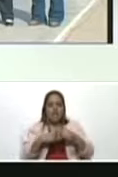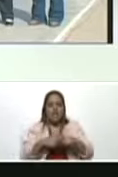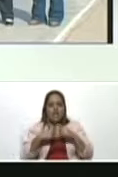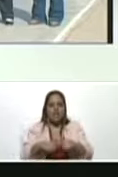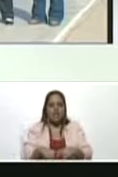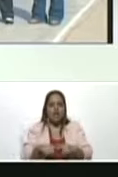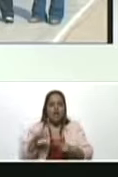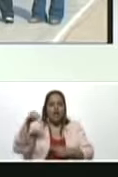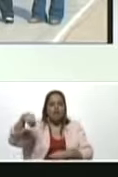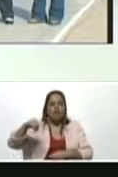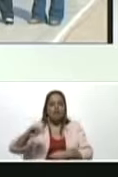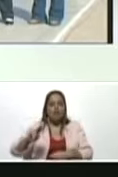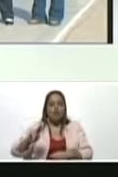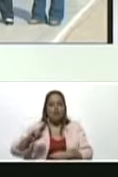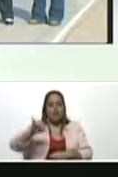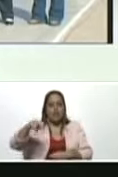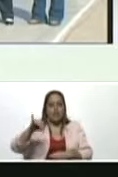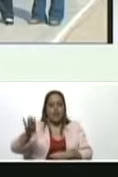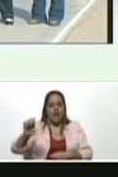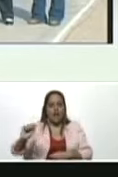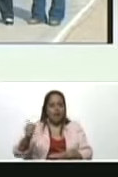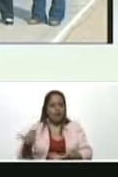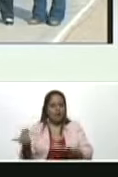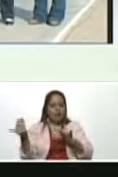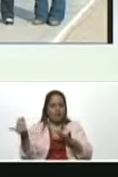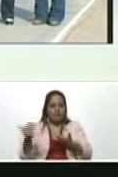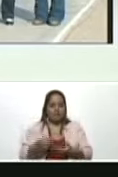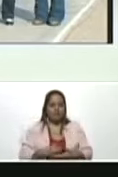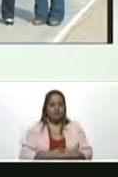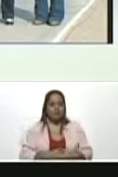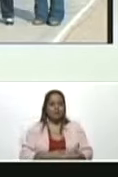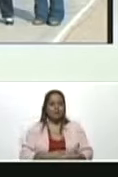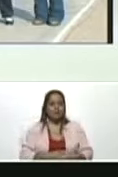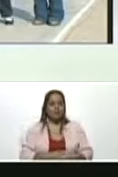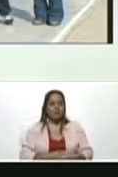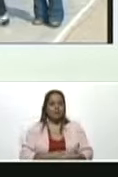Cecilia Mujica. ¡Adelante!